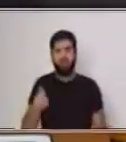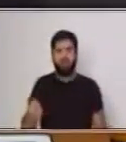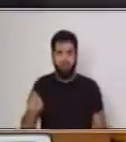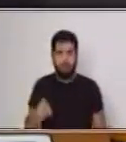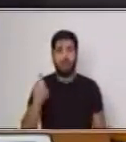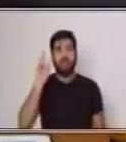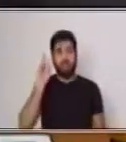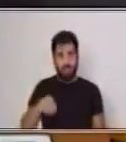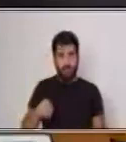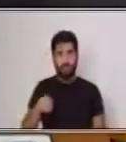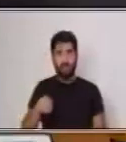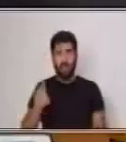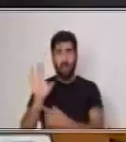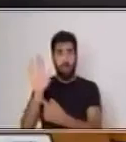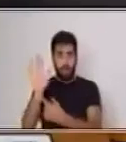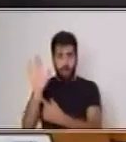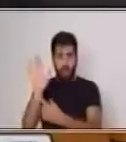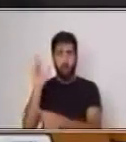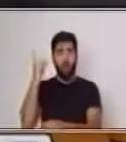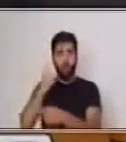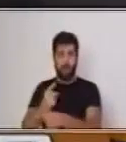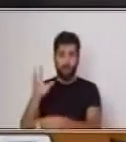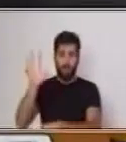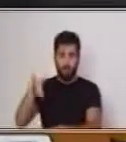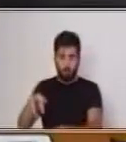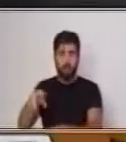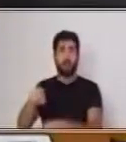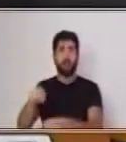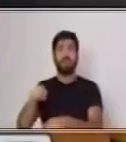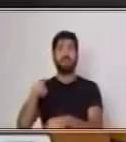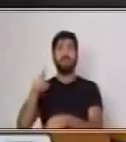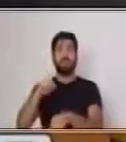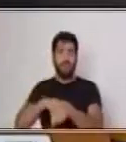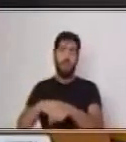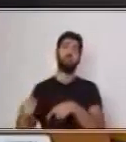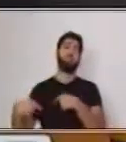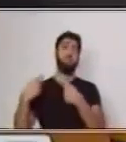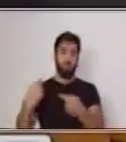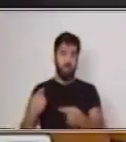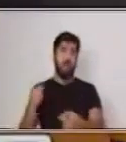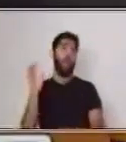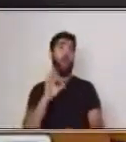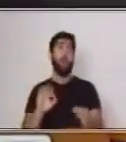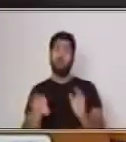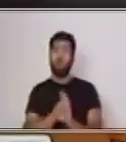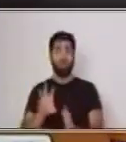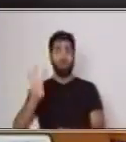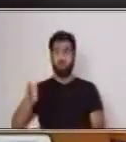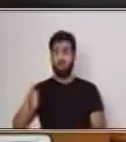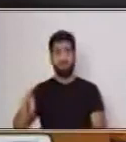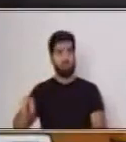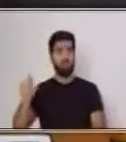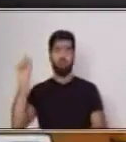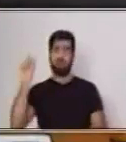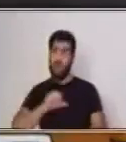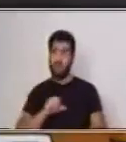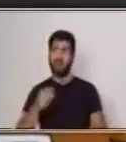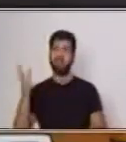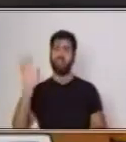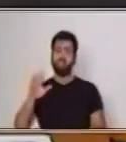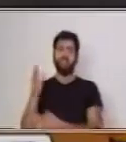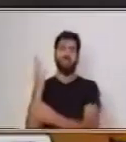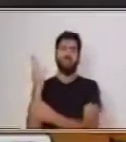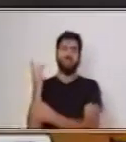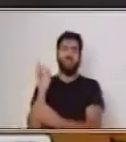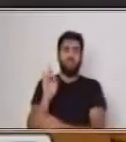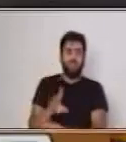mano durante bastante tiempo, que si no es la correcta puede ocasionarnos malestares y